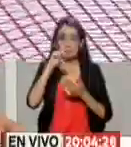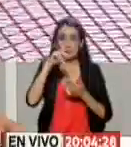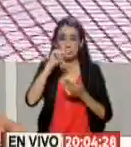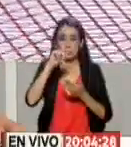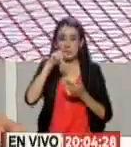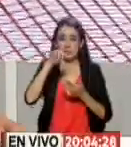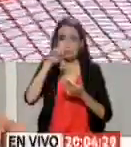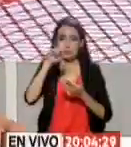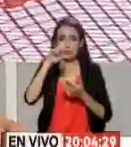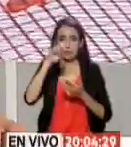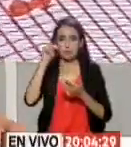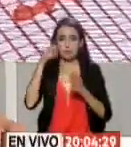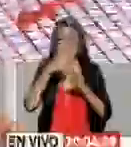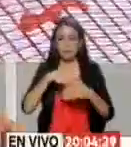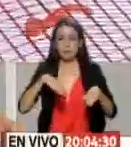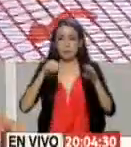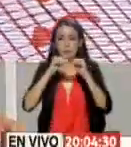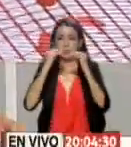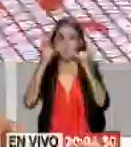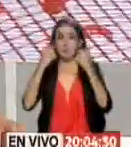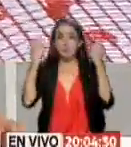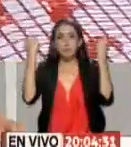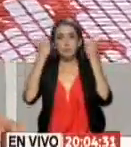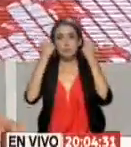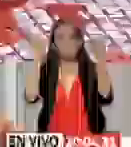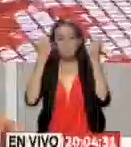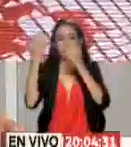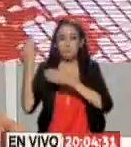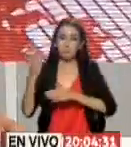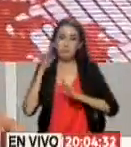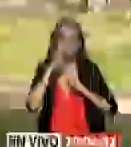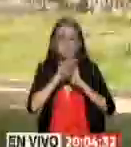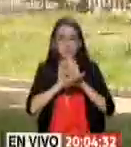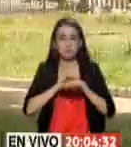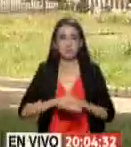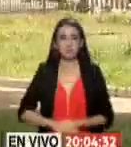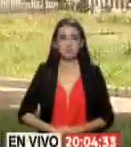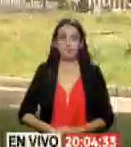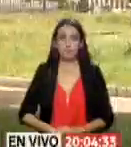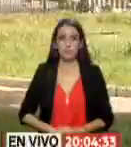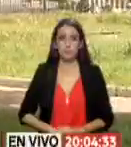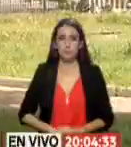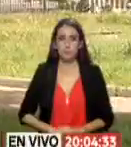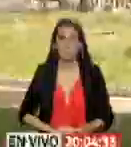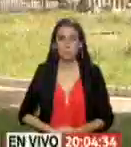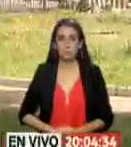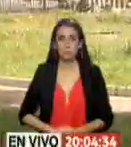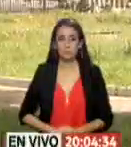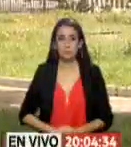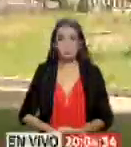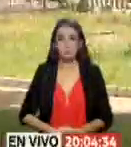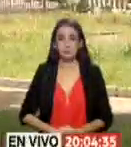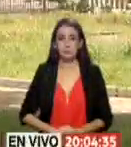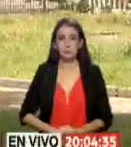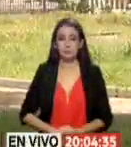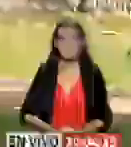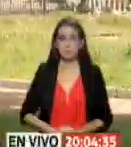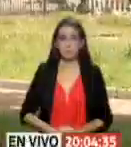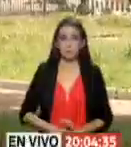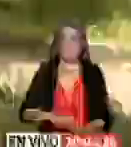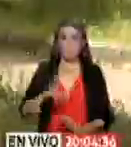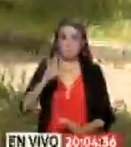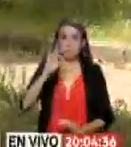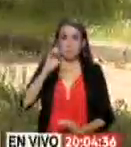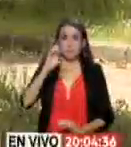la dependencia policial desarrolla una campaña para disminuir esta cifra. Ruth es madre de una adolescente que fue